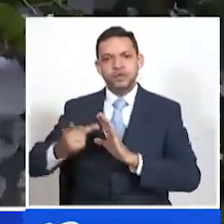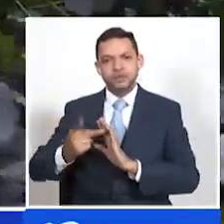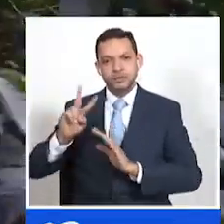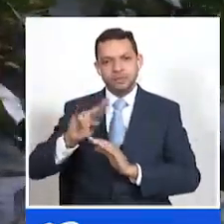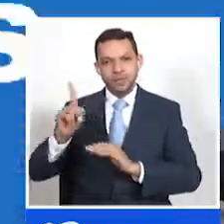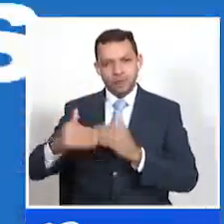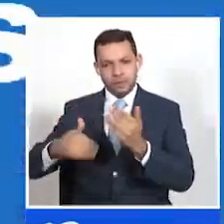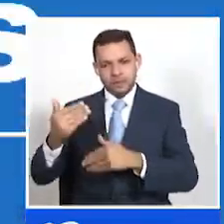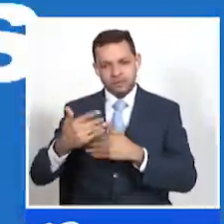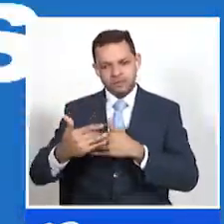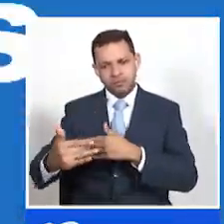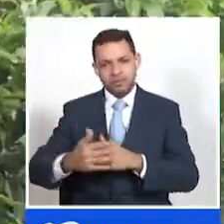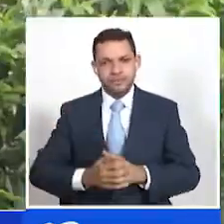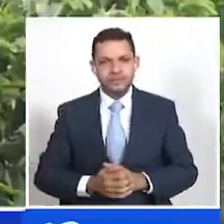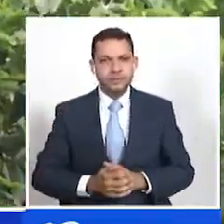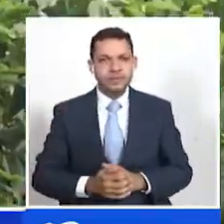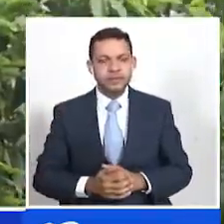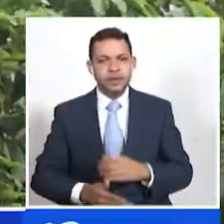2021.